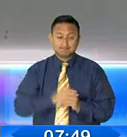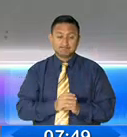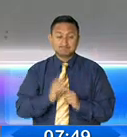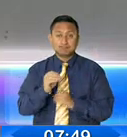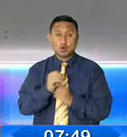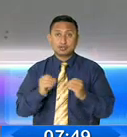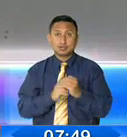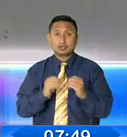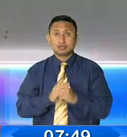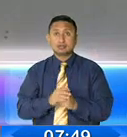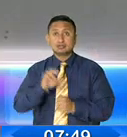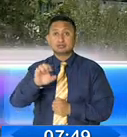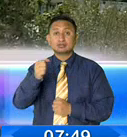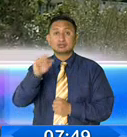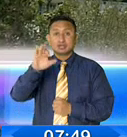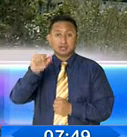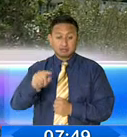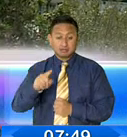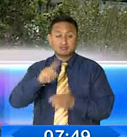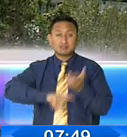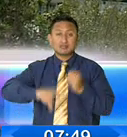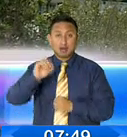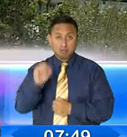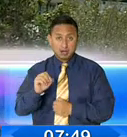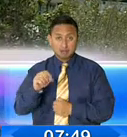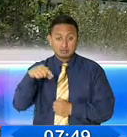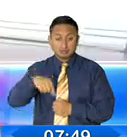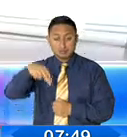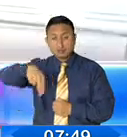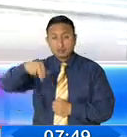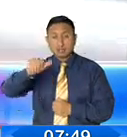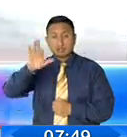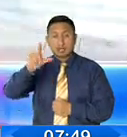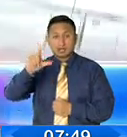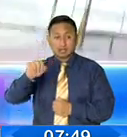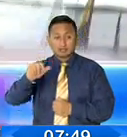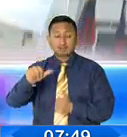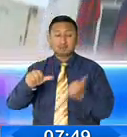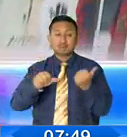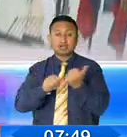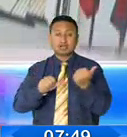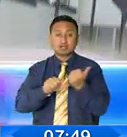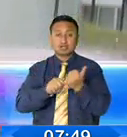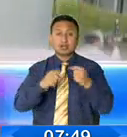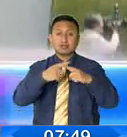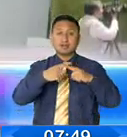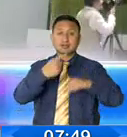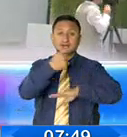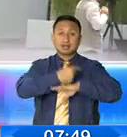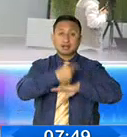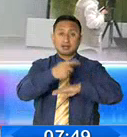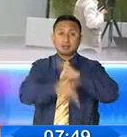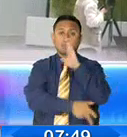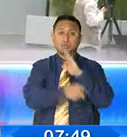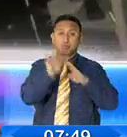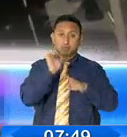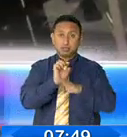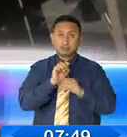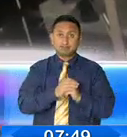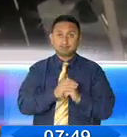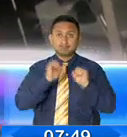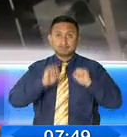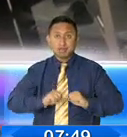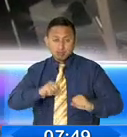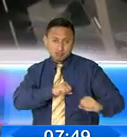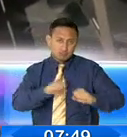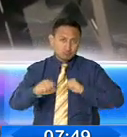C., hermano del contralor, y de Natalia C., asesora del exgerente de Petroecuador. Durante estos operativos